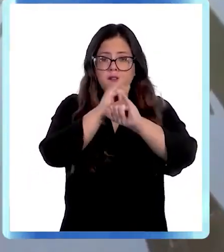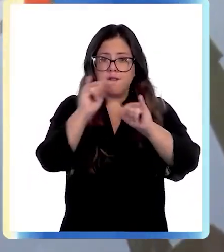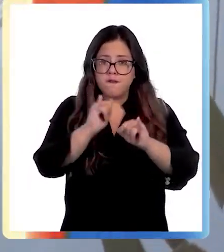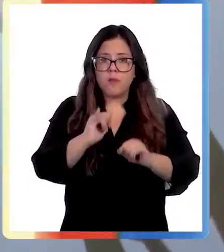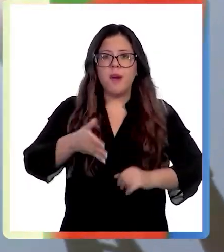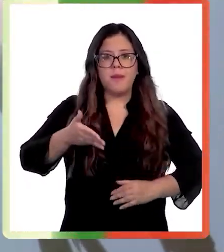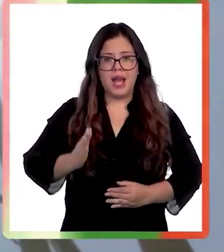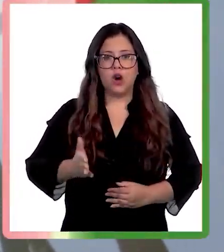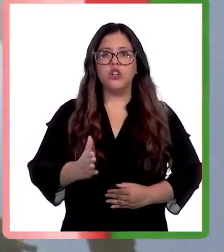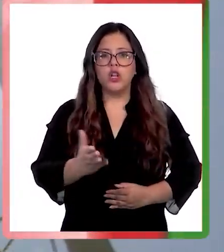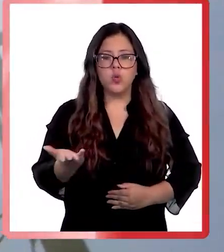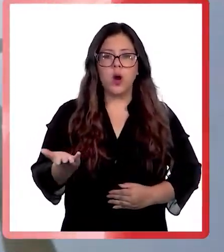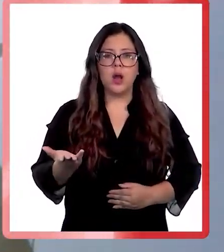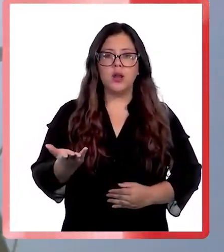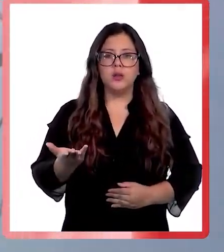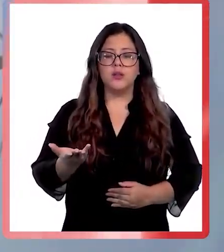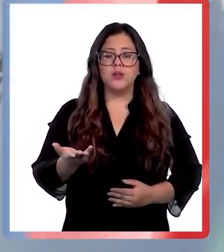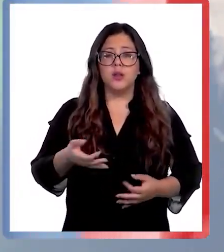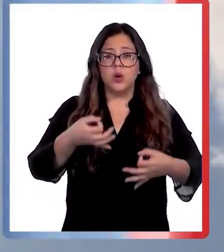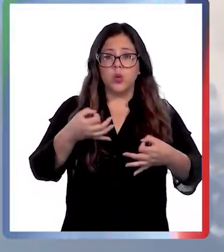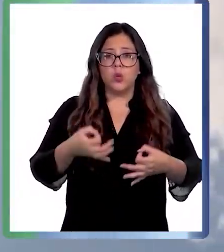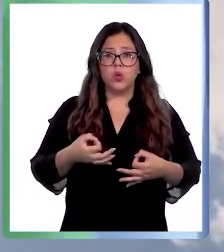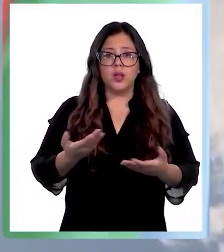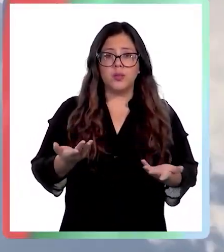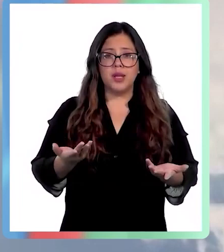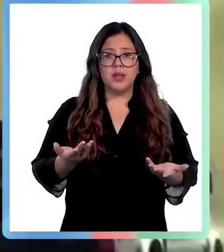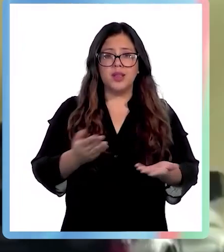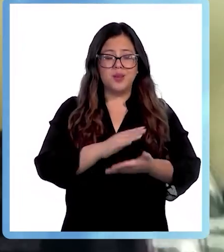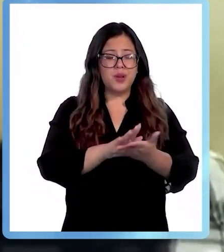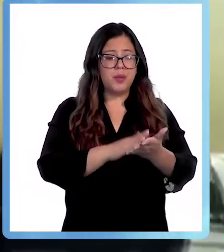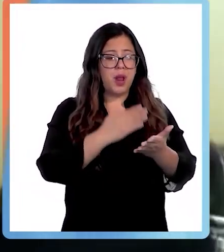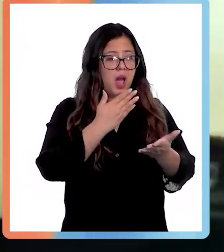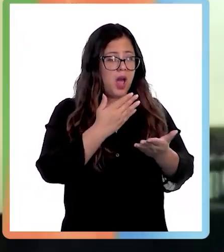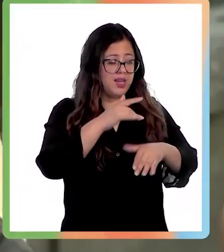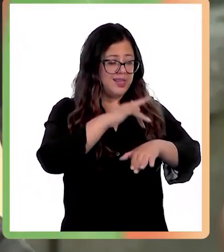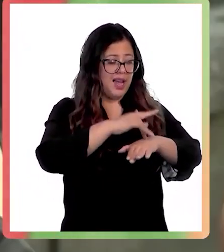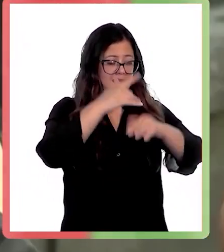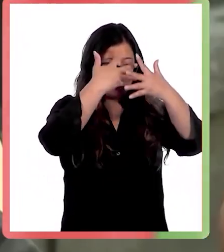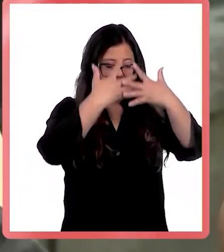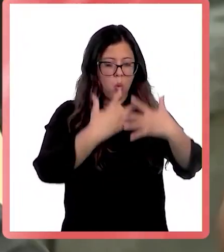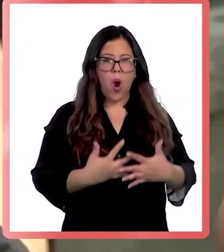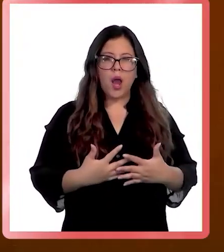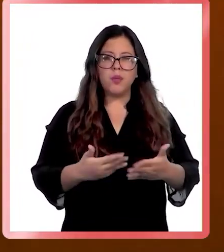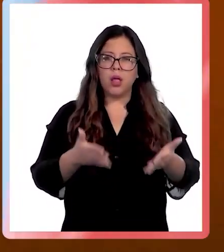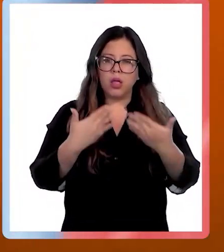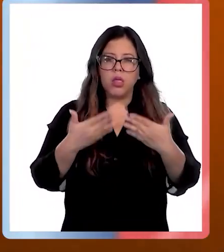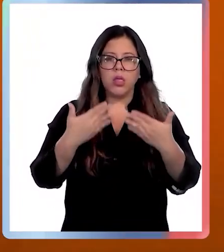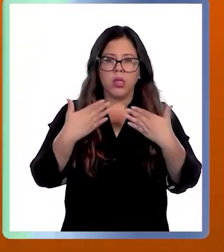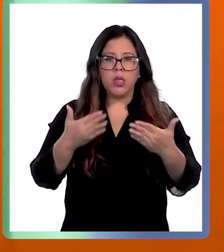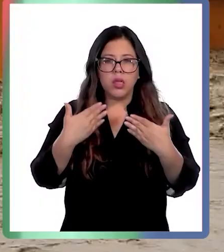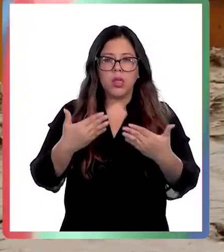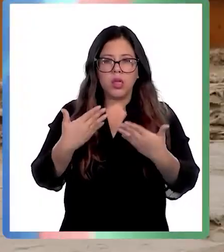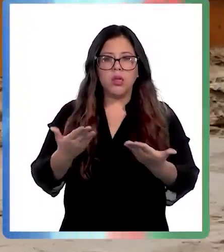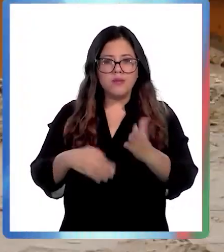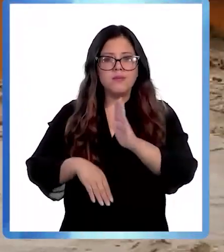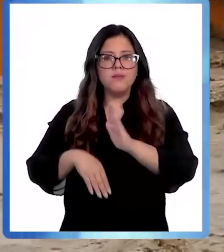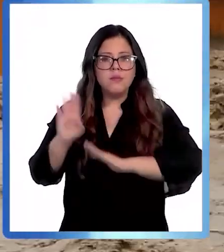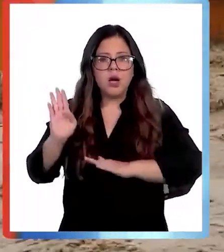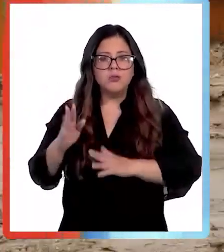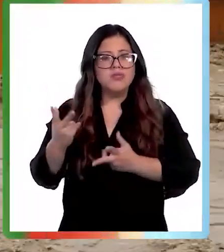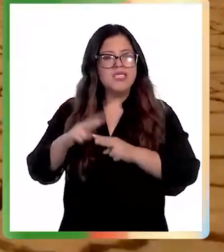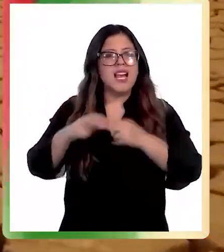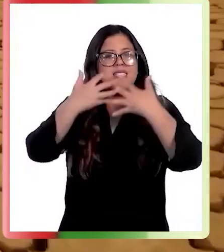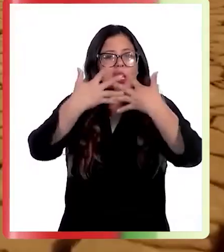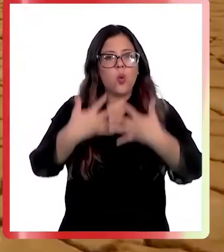esta temperatura incluso cuando nosotros producimos más calor que lo que normalmente lo hacemos. Entonces, ¿qué hace el cuerpo?